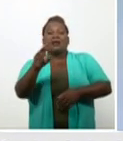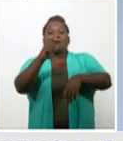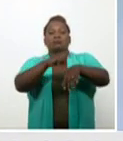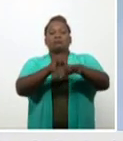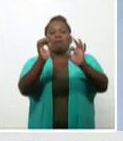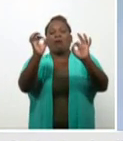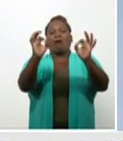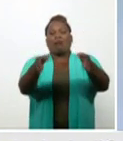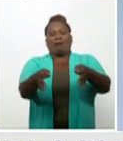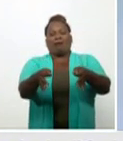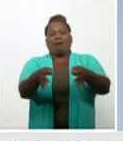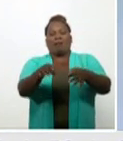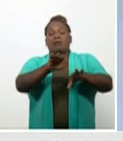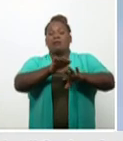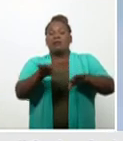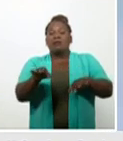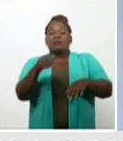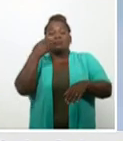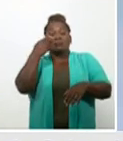y se han diagnosticado